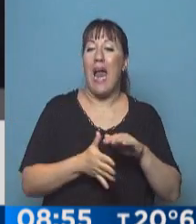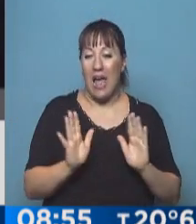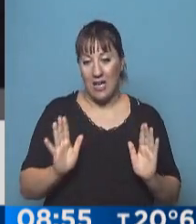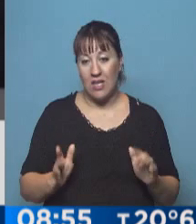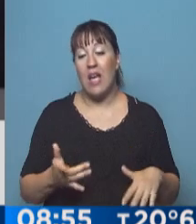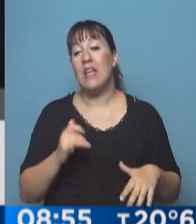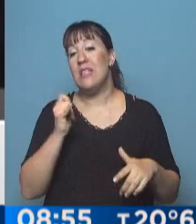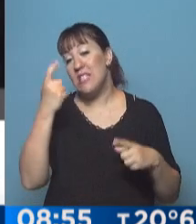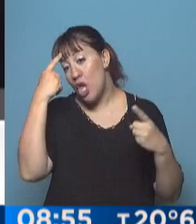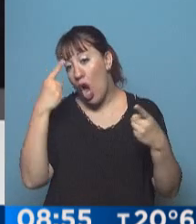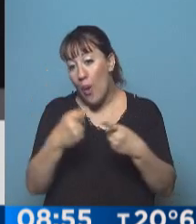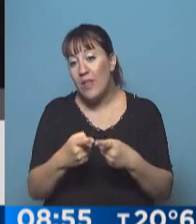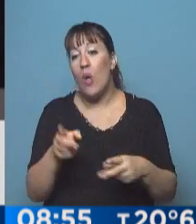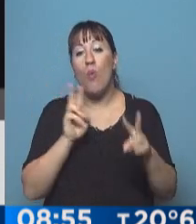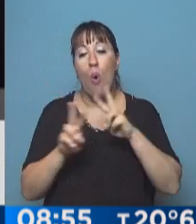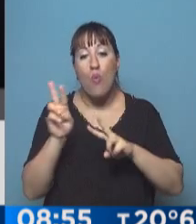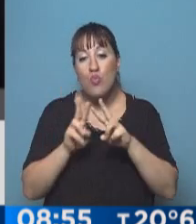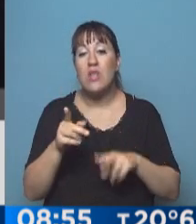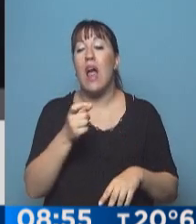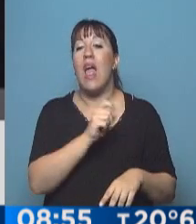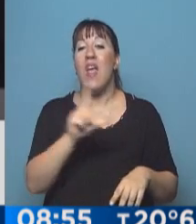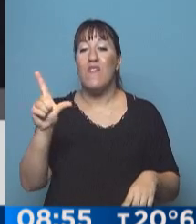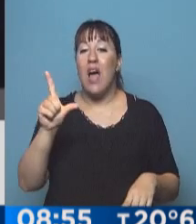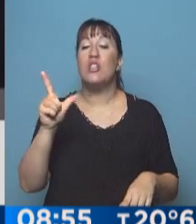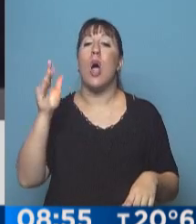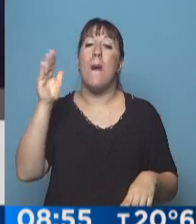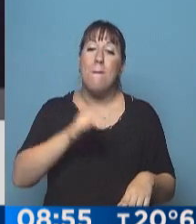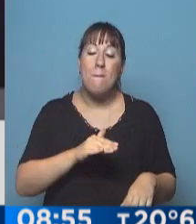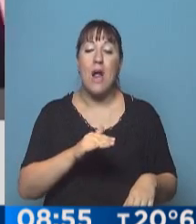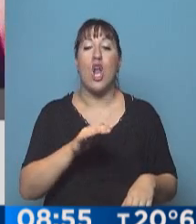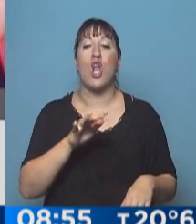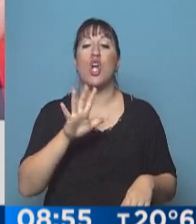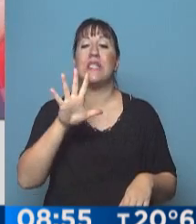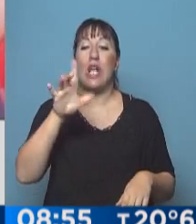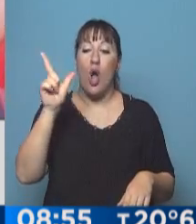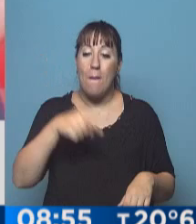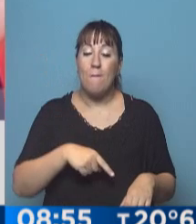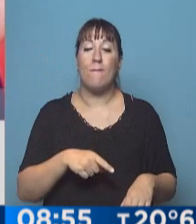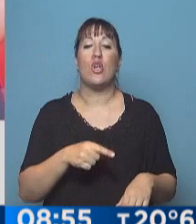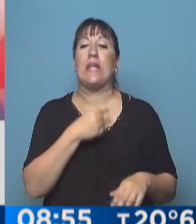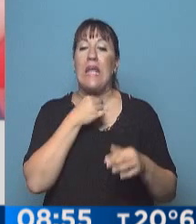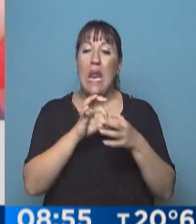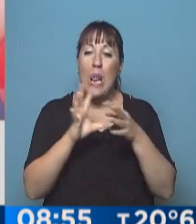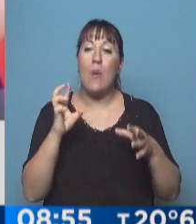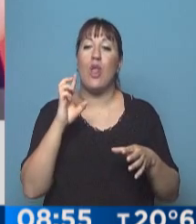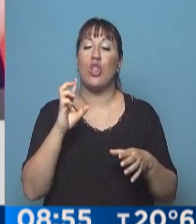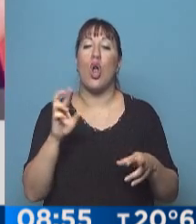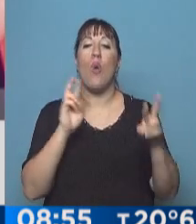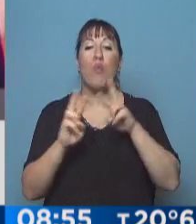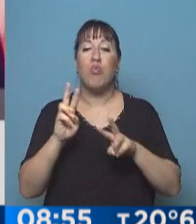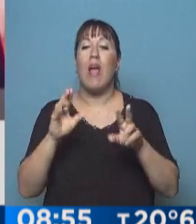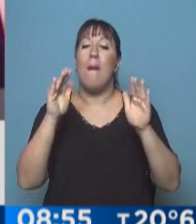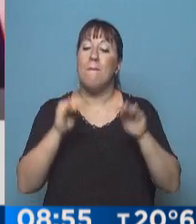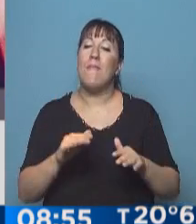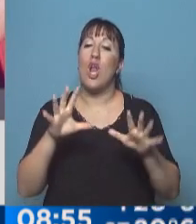que el objetivo es bajar una inflación del máximo 5%, liberar todos los cepos, bajar las retenciones y toda